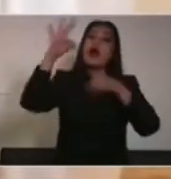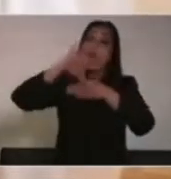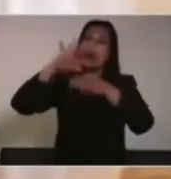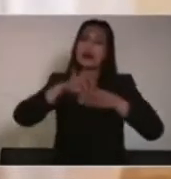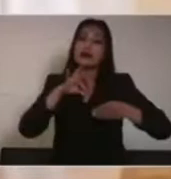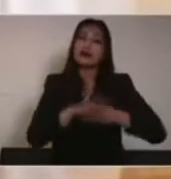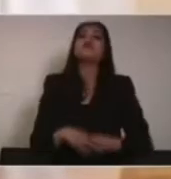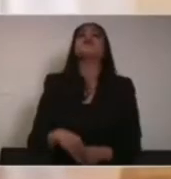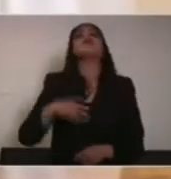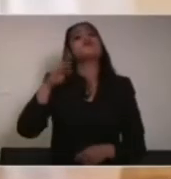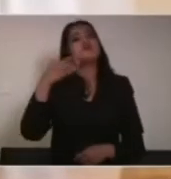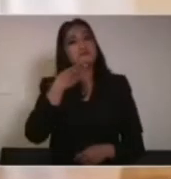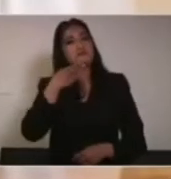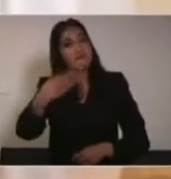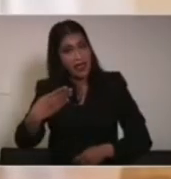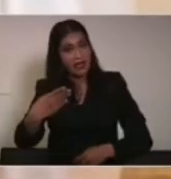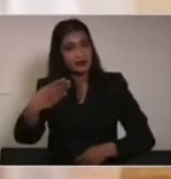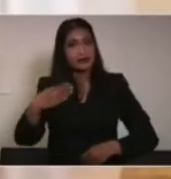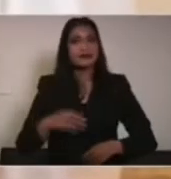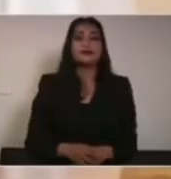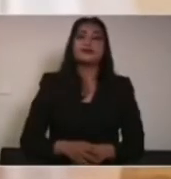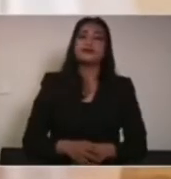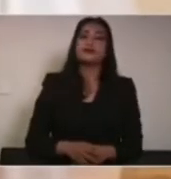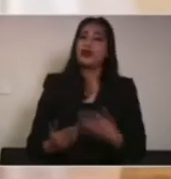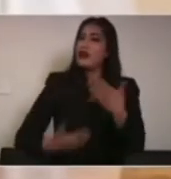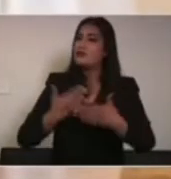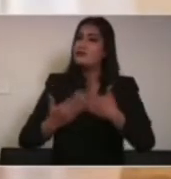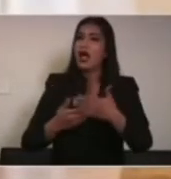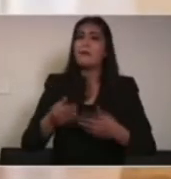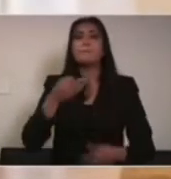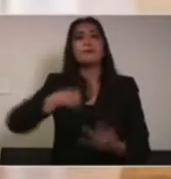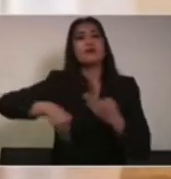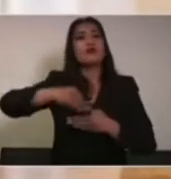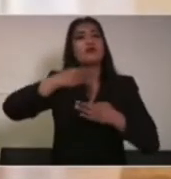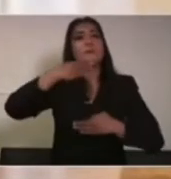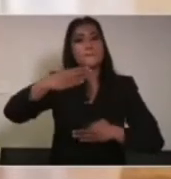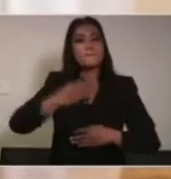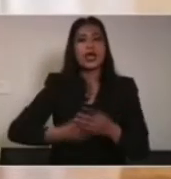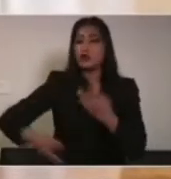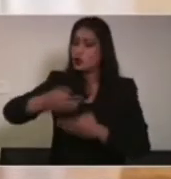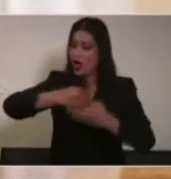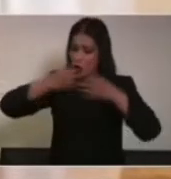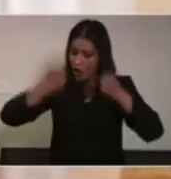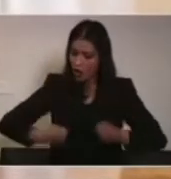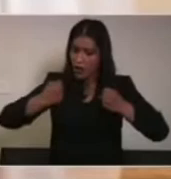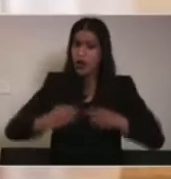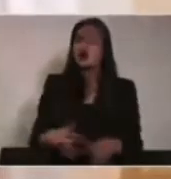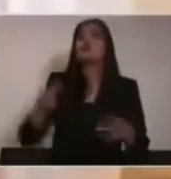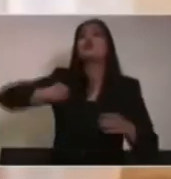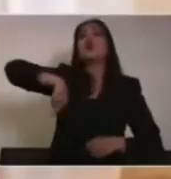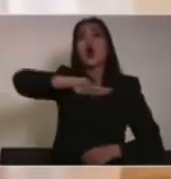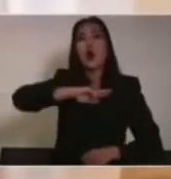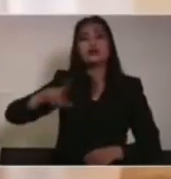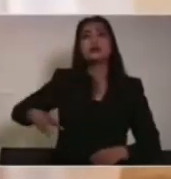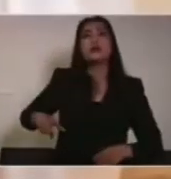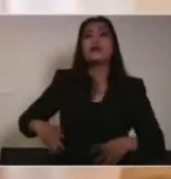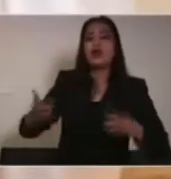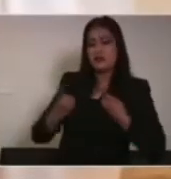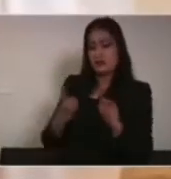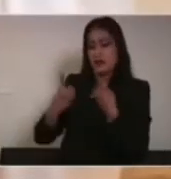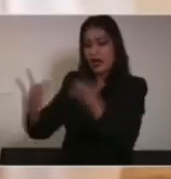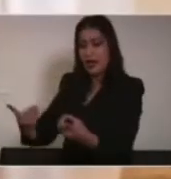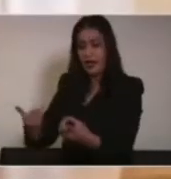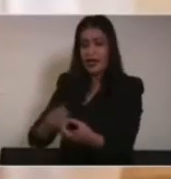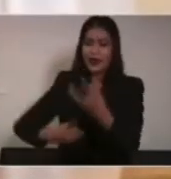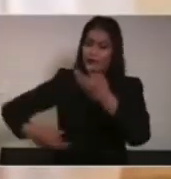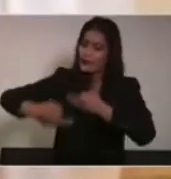sus funciones toda la seguridad de brindar seguridad a